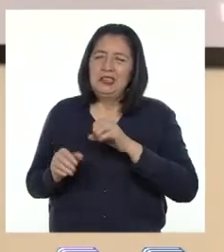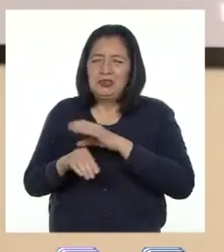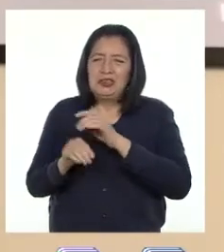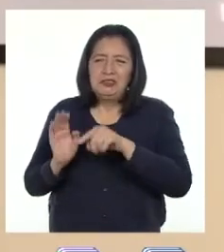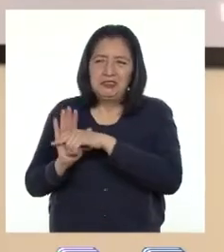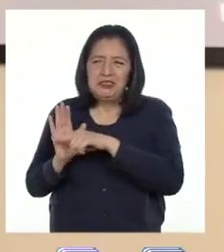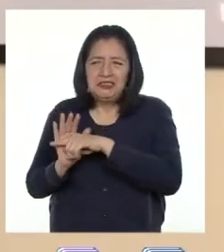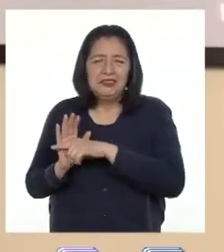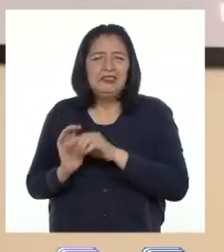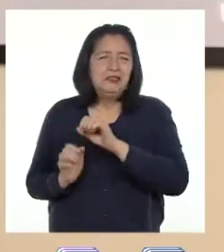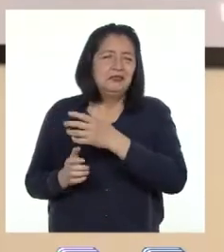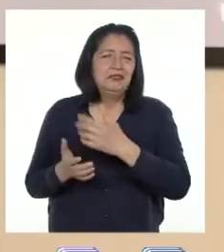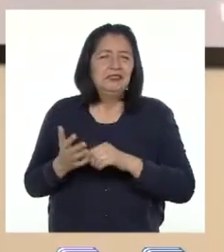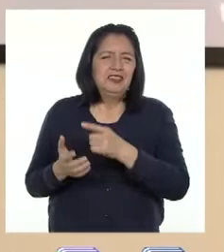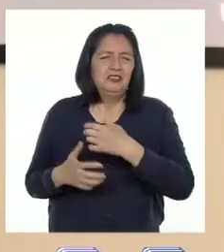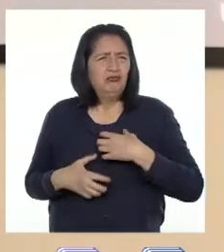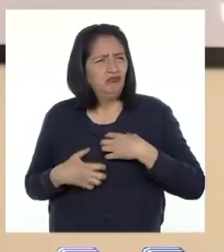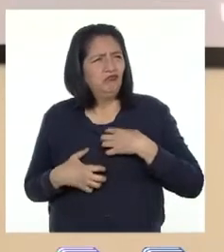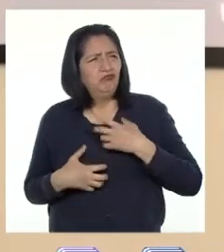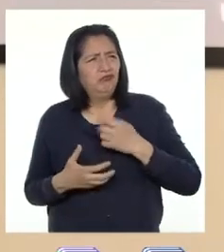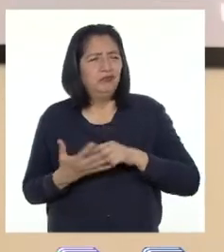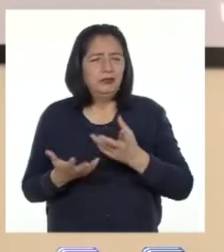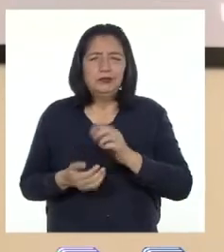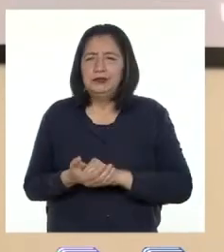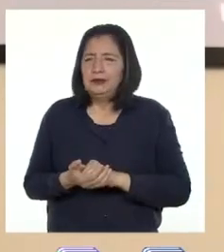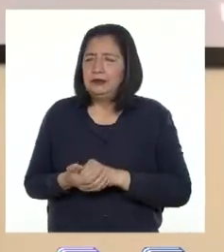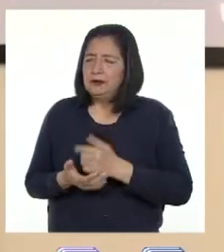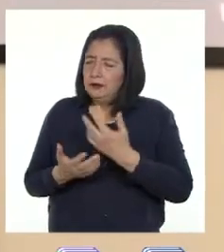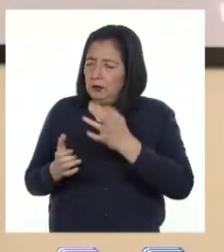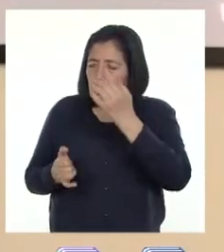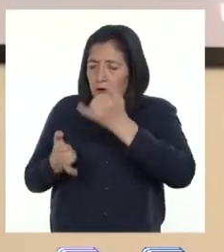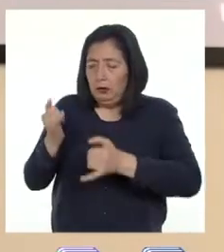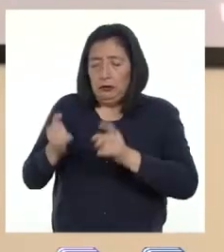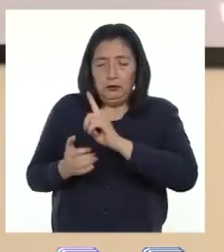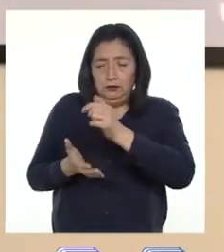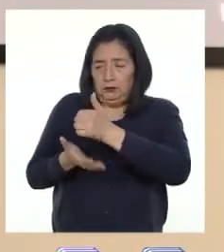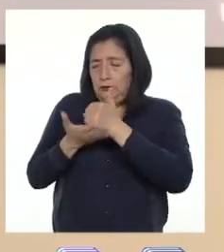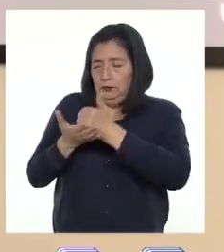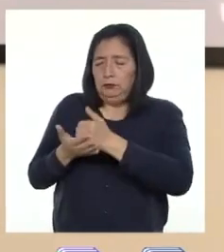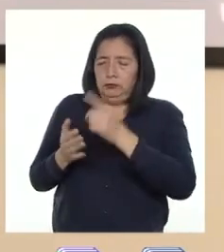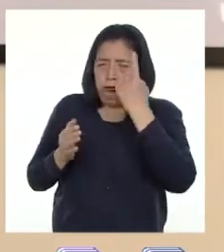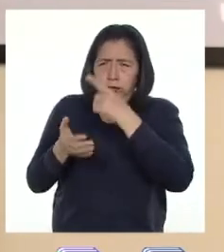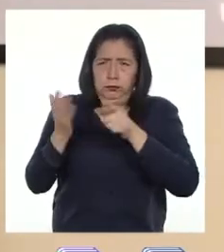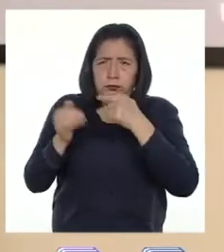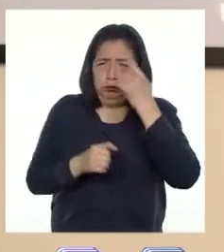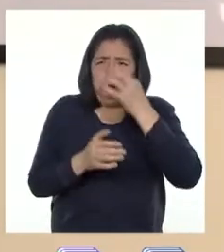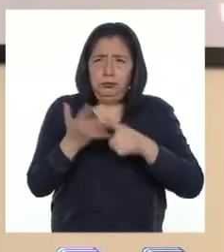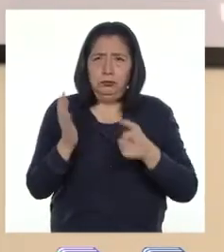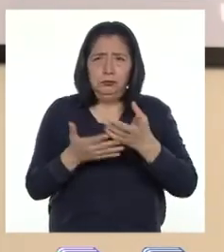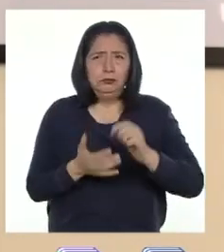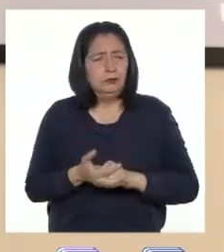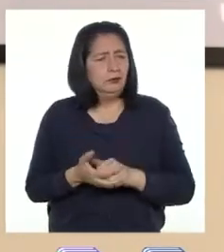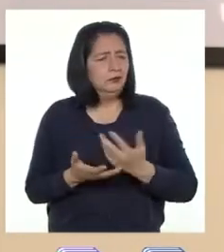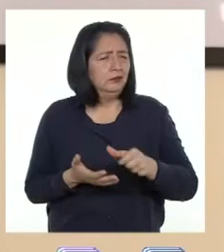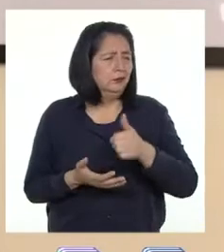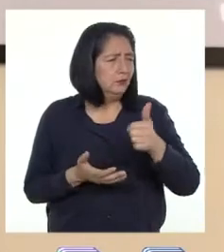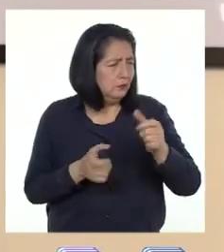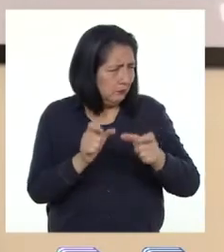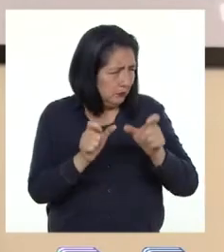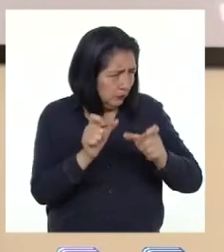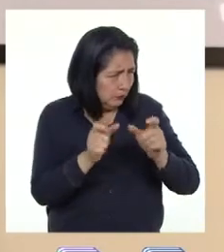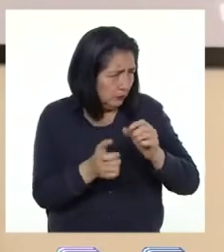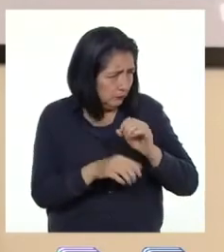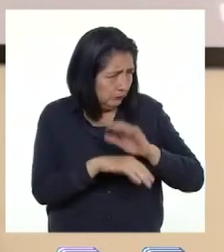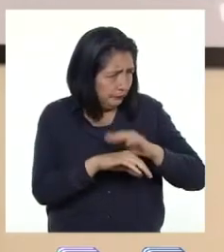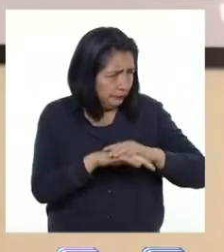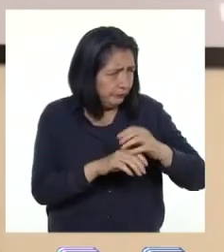o que van a intentar que te pongas de mal humor o molestarte, y al final eso no te ayuda para nada. Entonces creo que conversar con otras personas y escuchar sus